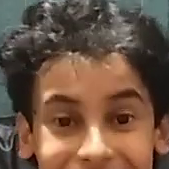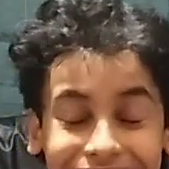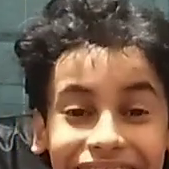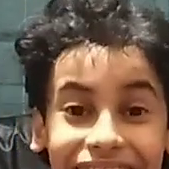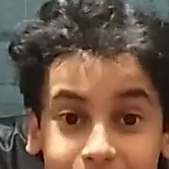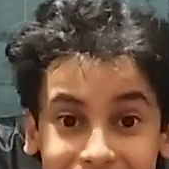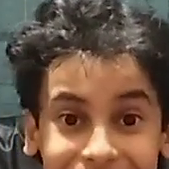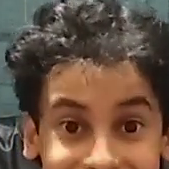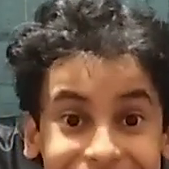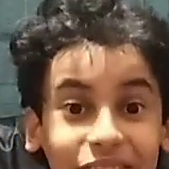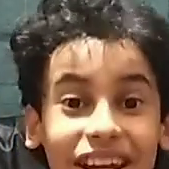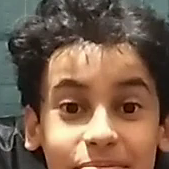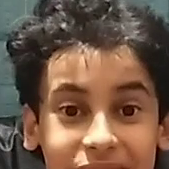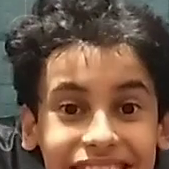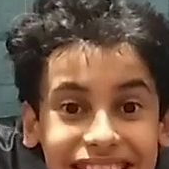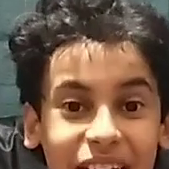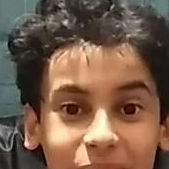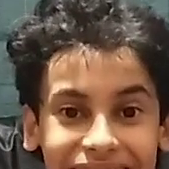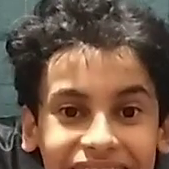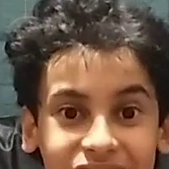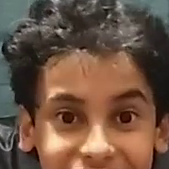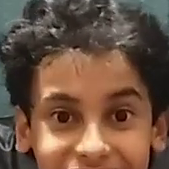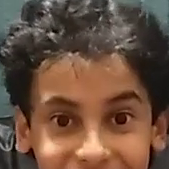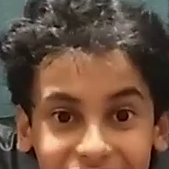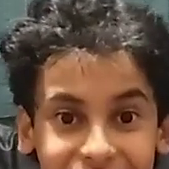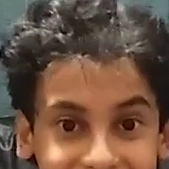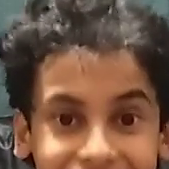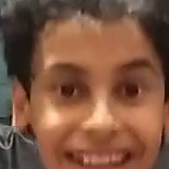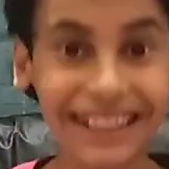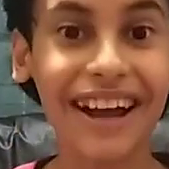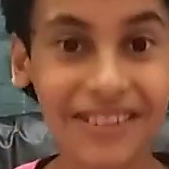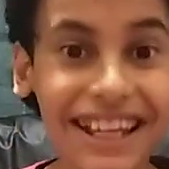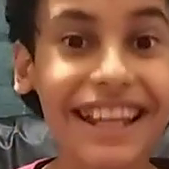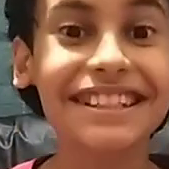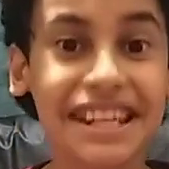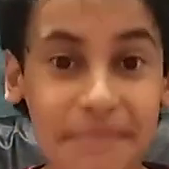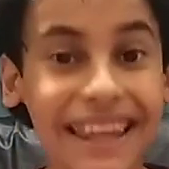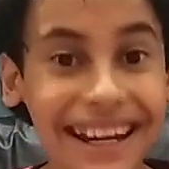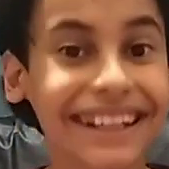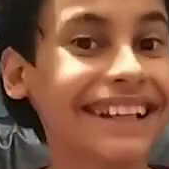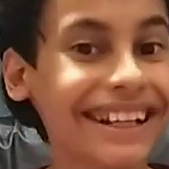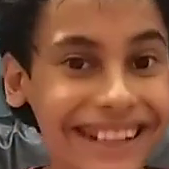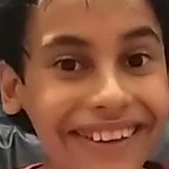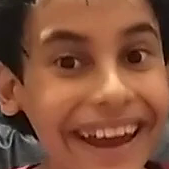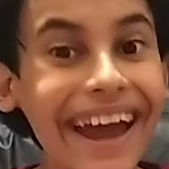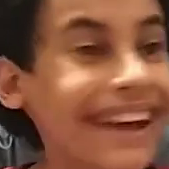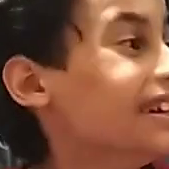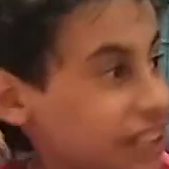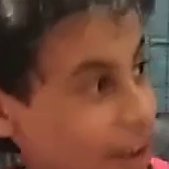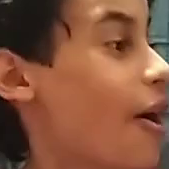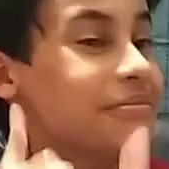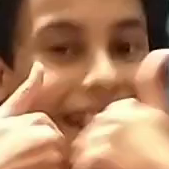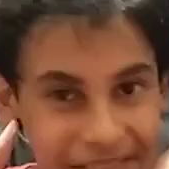estrenos, queremos cantarle las mañanitas a todas las personas que cumplan años el día de hoy. Así que con ustedes, las mañanitas al estilo